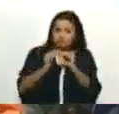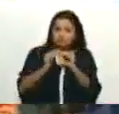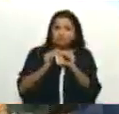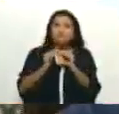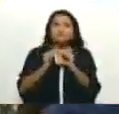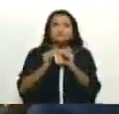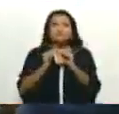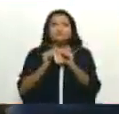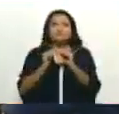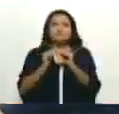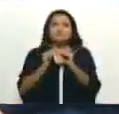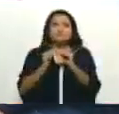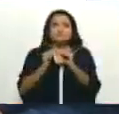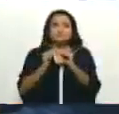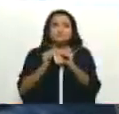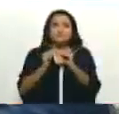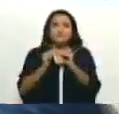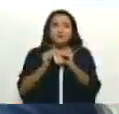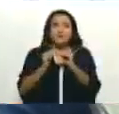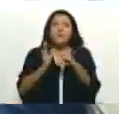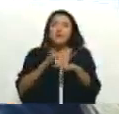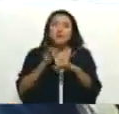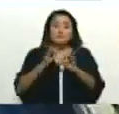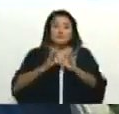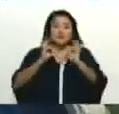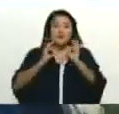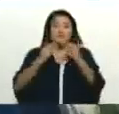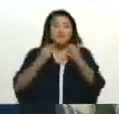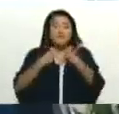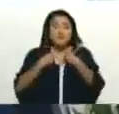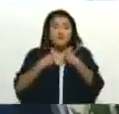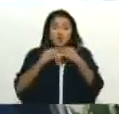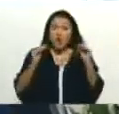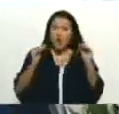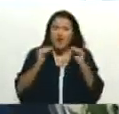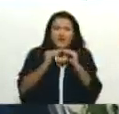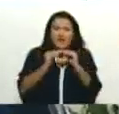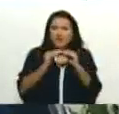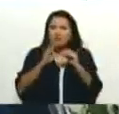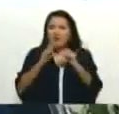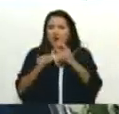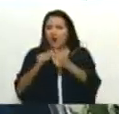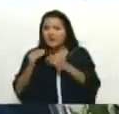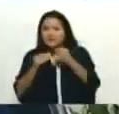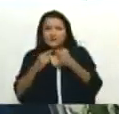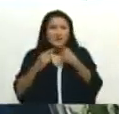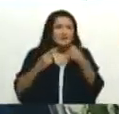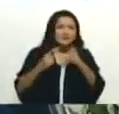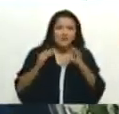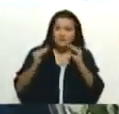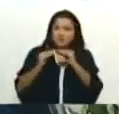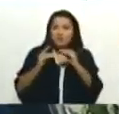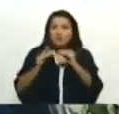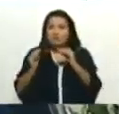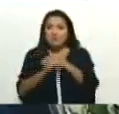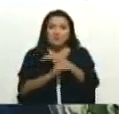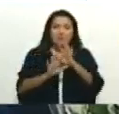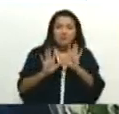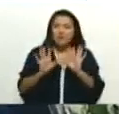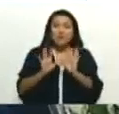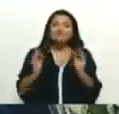plano como vivió, porque Aristóbulo fue coherente en su discurso y en su acción desde, bueno,